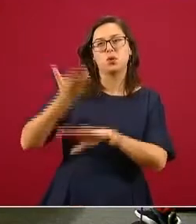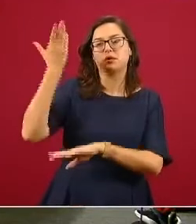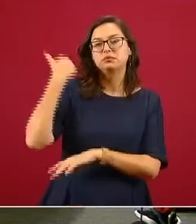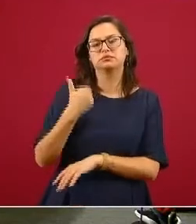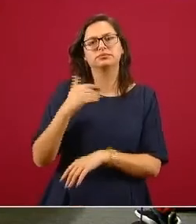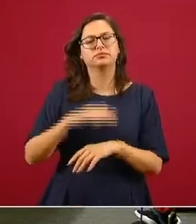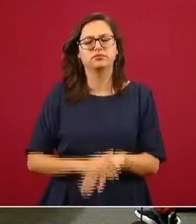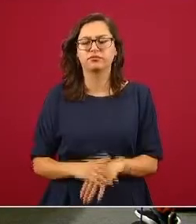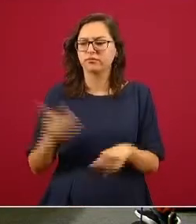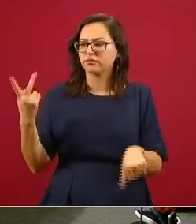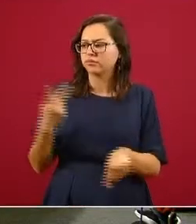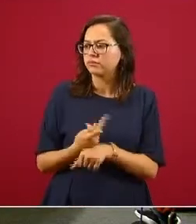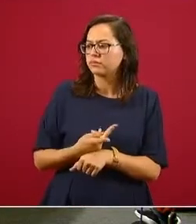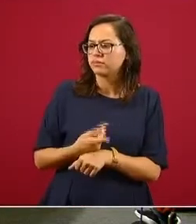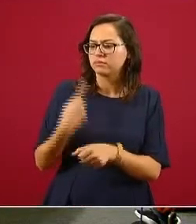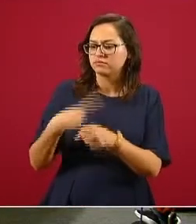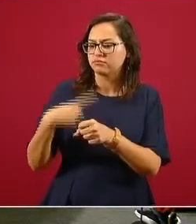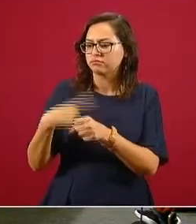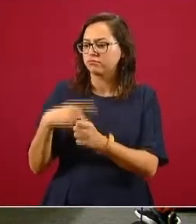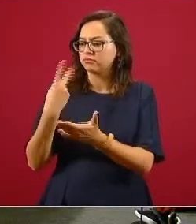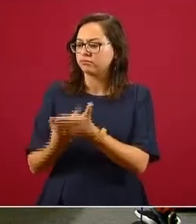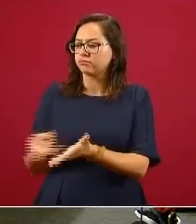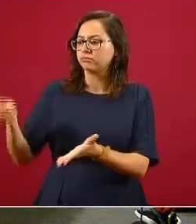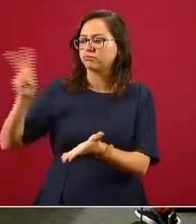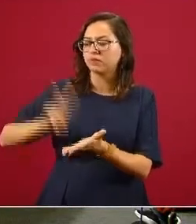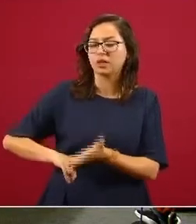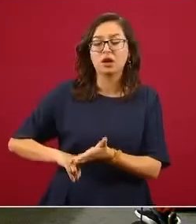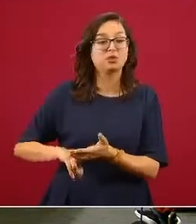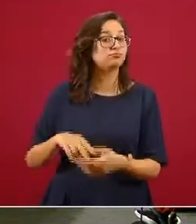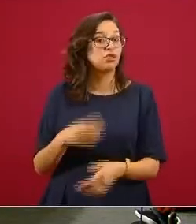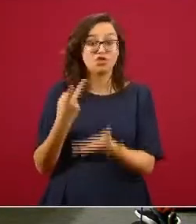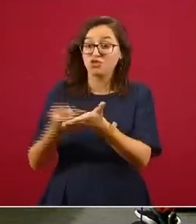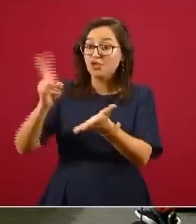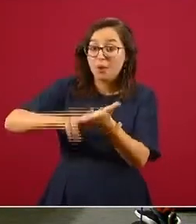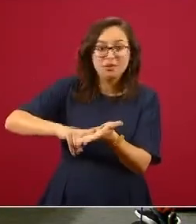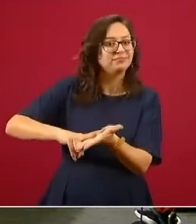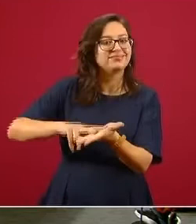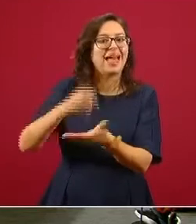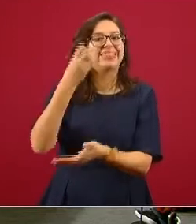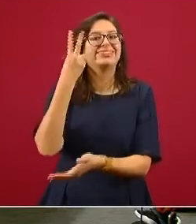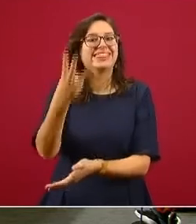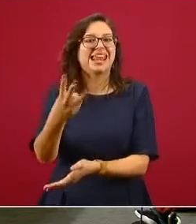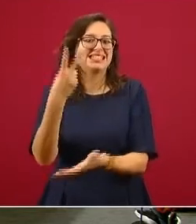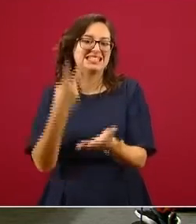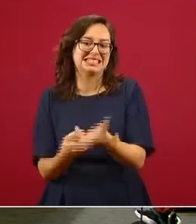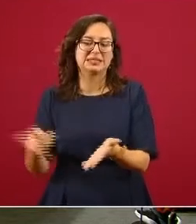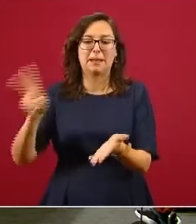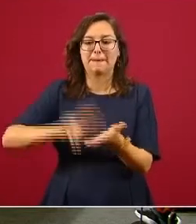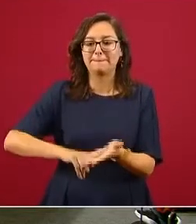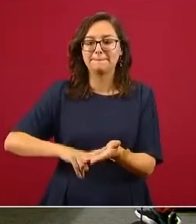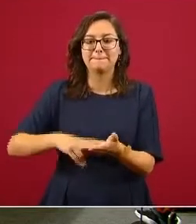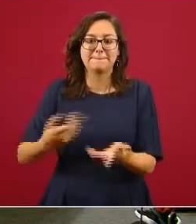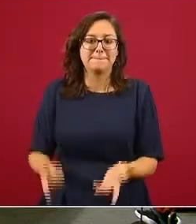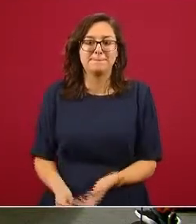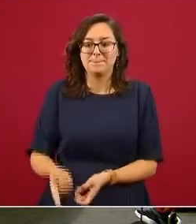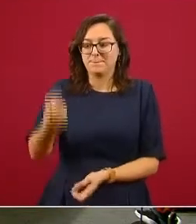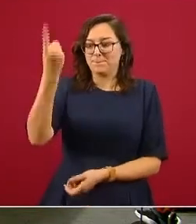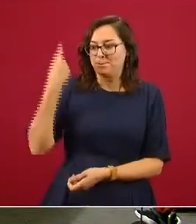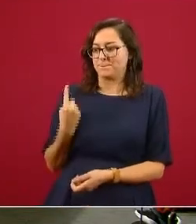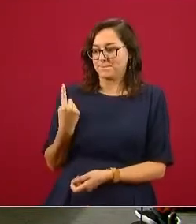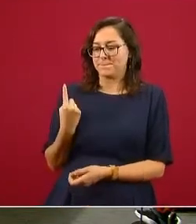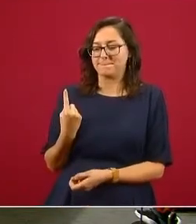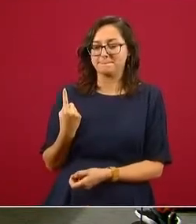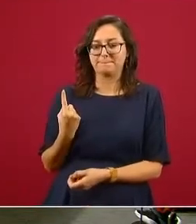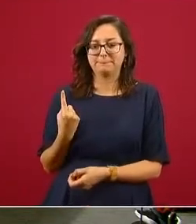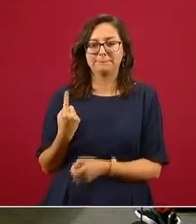si se duplican los casos. Y la respuesta fue, no se duplicaron, se triplicaron. 12, porque antes estábamos teniendo